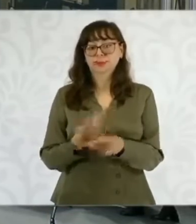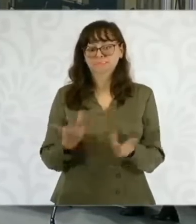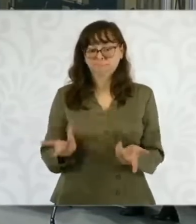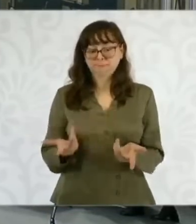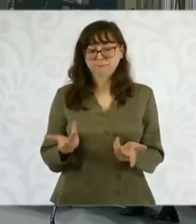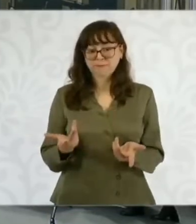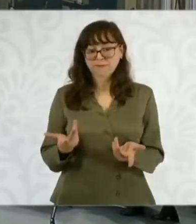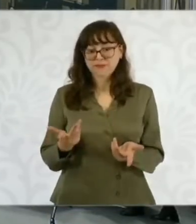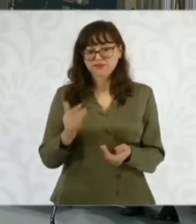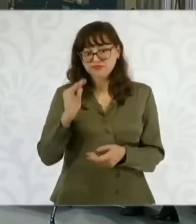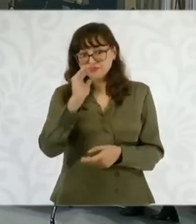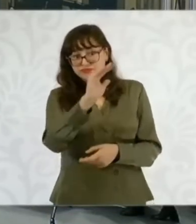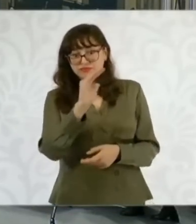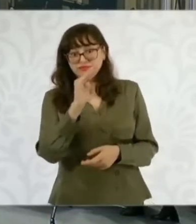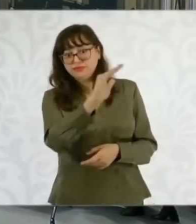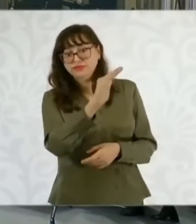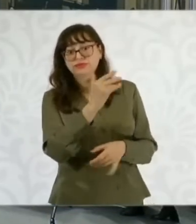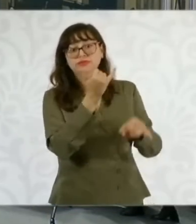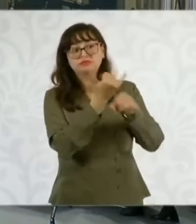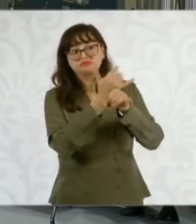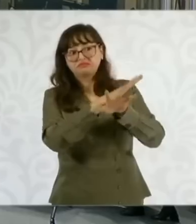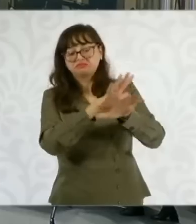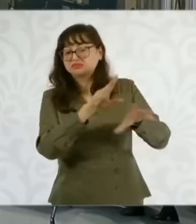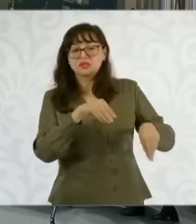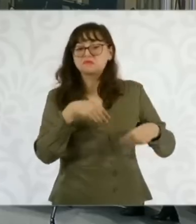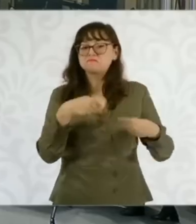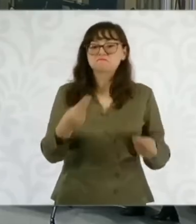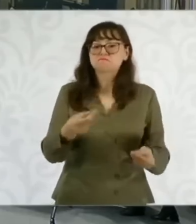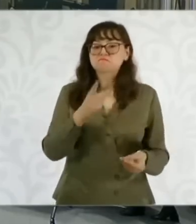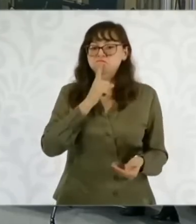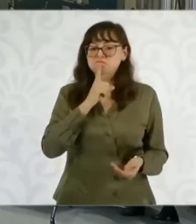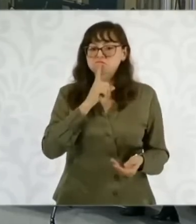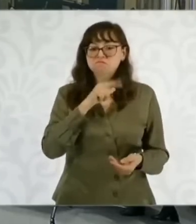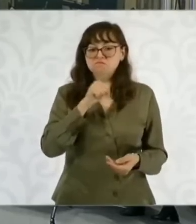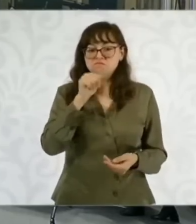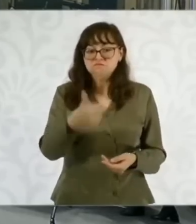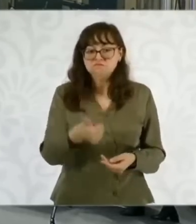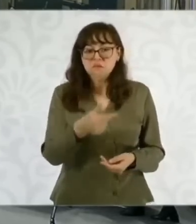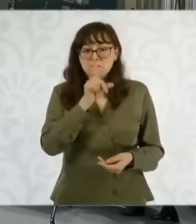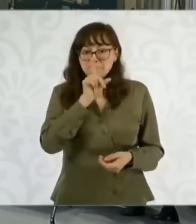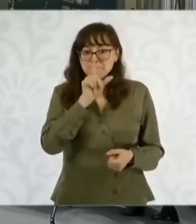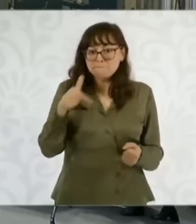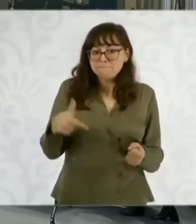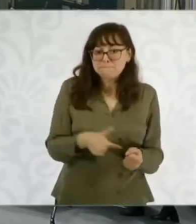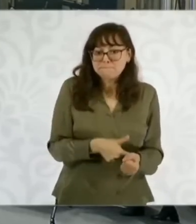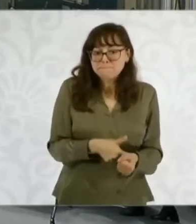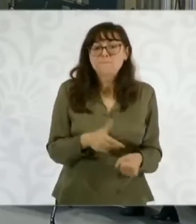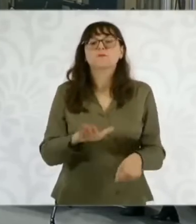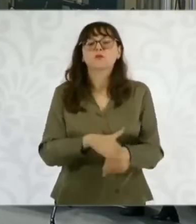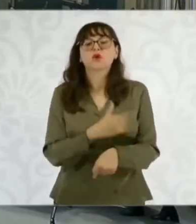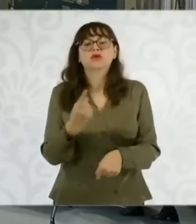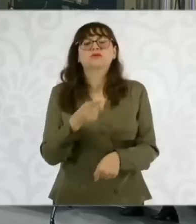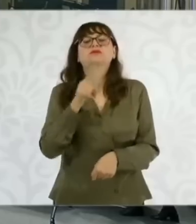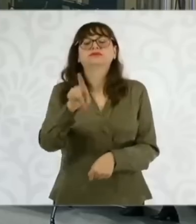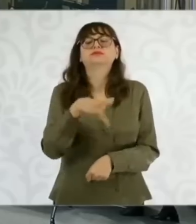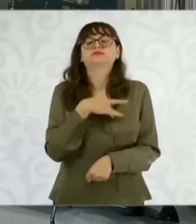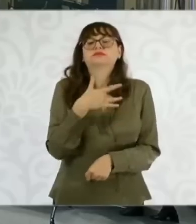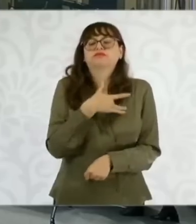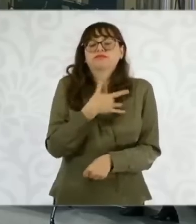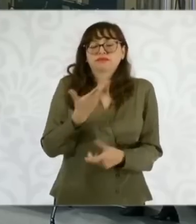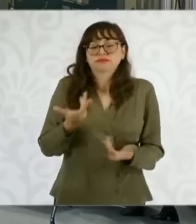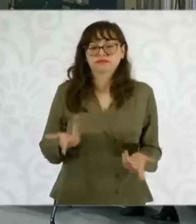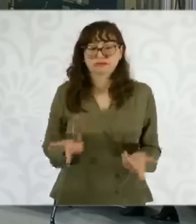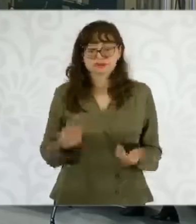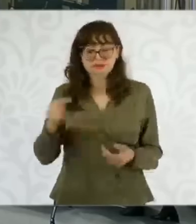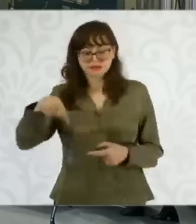pesar de que se estuvo solicitando la información, de que no se diera y de que se estuviera operando de esta manera? Sobre todo porque en un principio